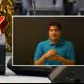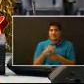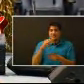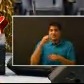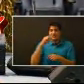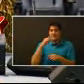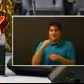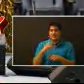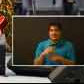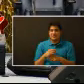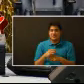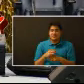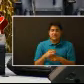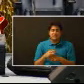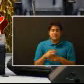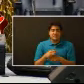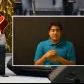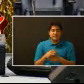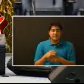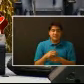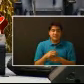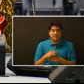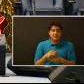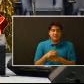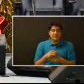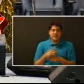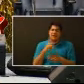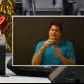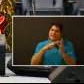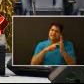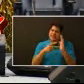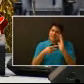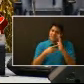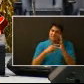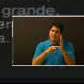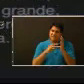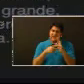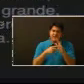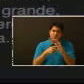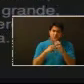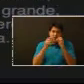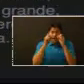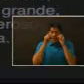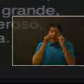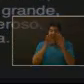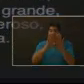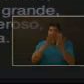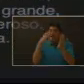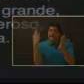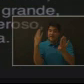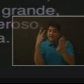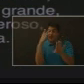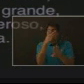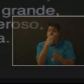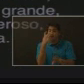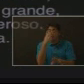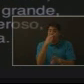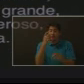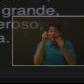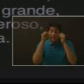para los estudiosos de la palabra, que es Ur, y significa abrir los ojos,